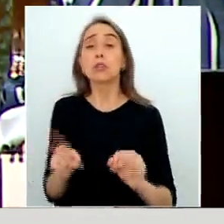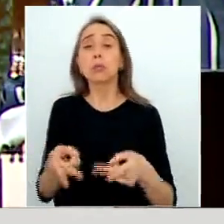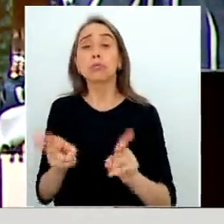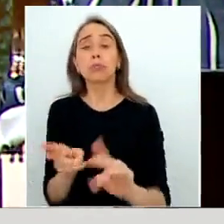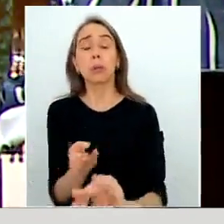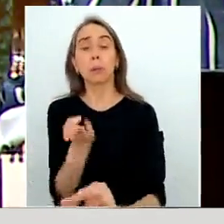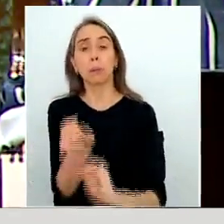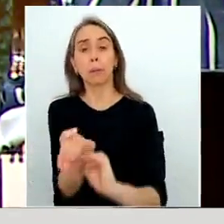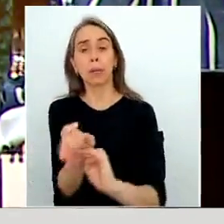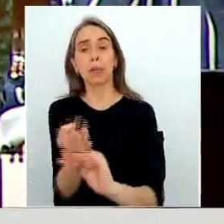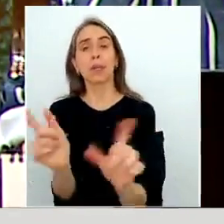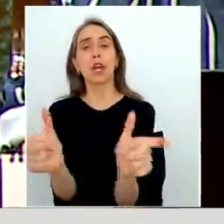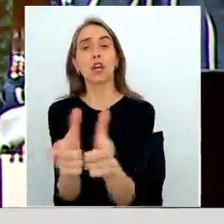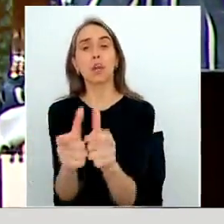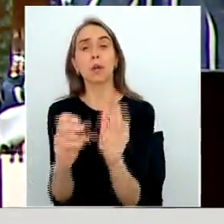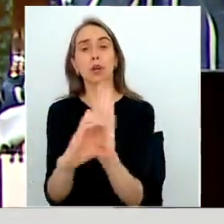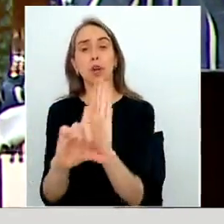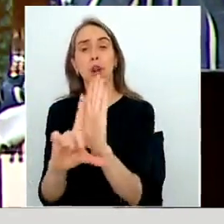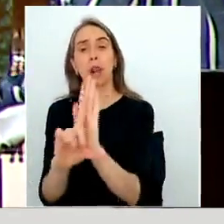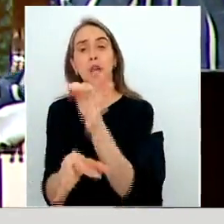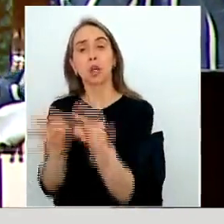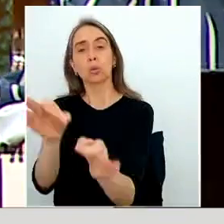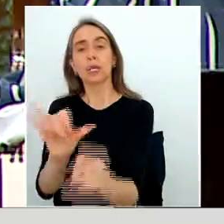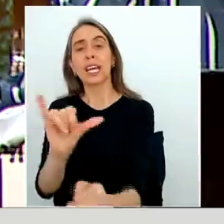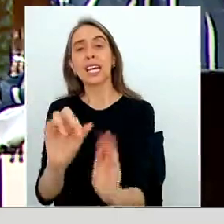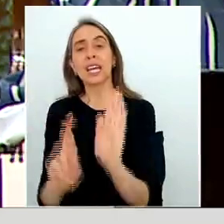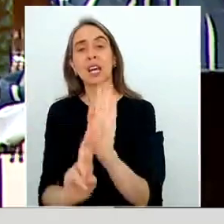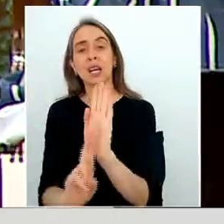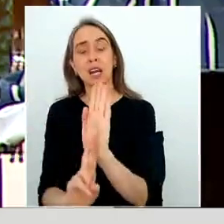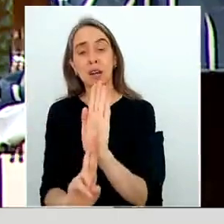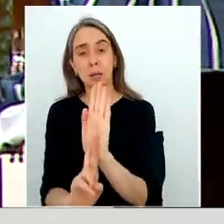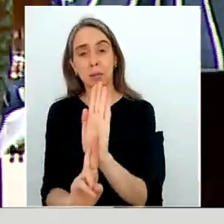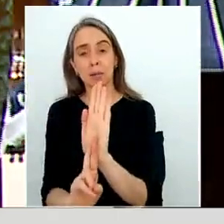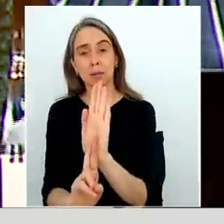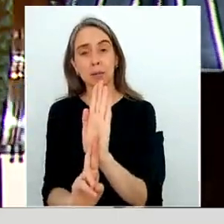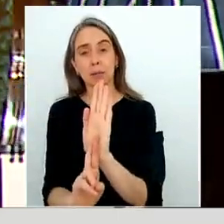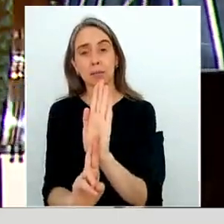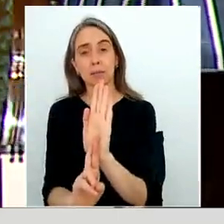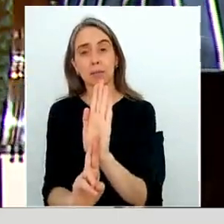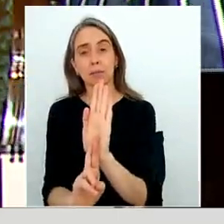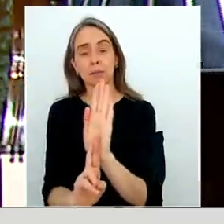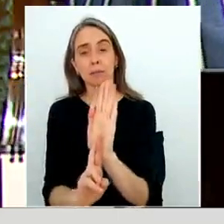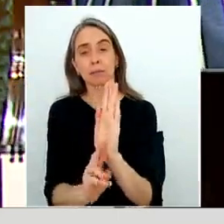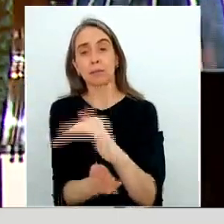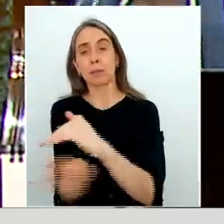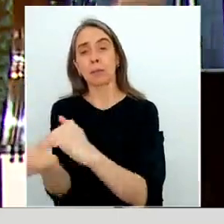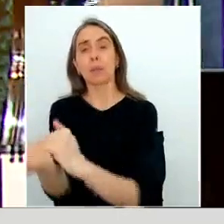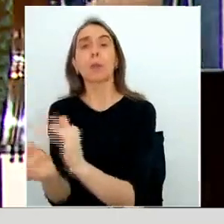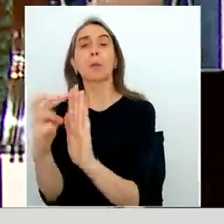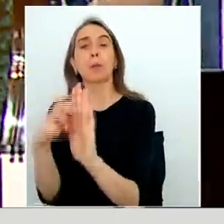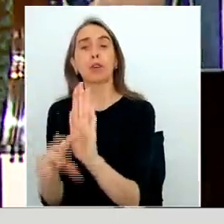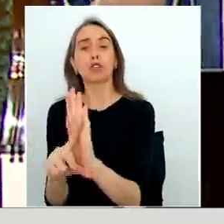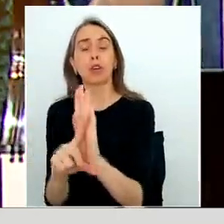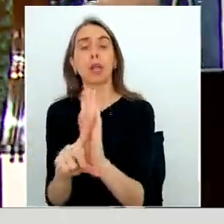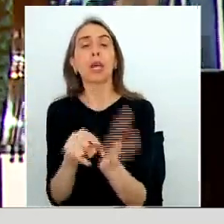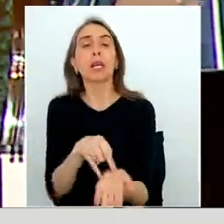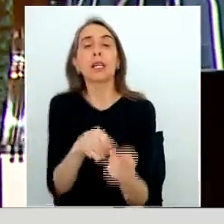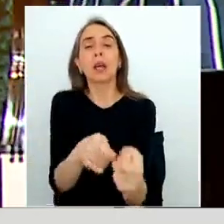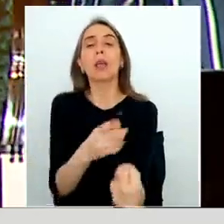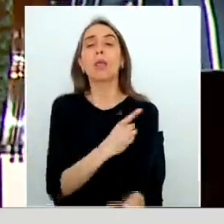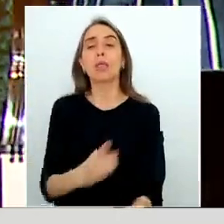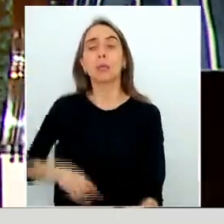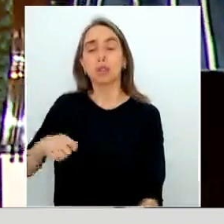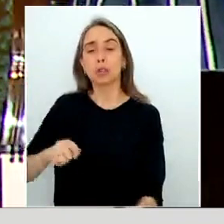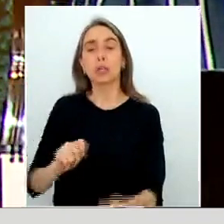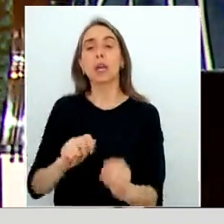la comisión de constitución legislación justicia y reglamento para que le sea remitido el proyecto iniciado en moción que modifica el decreto